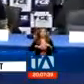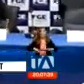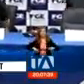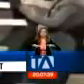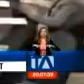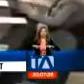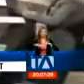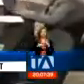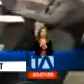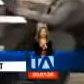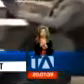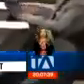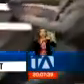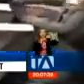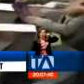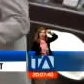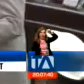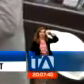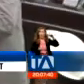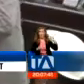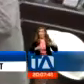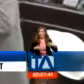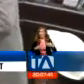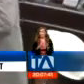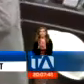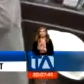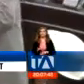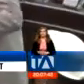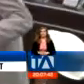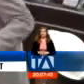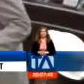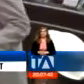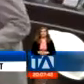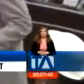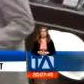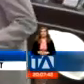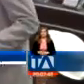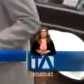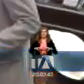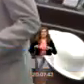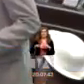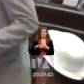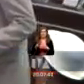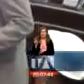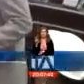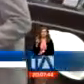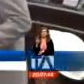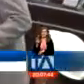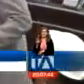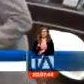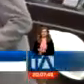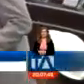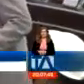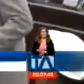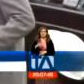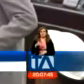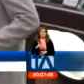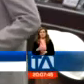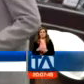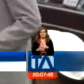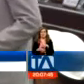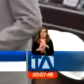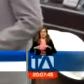tras las nuevas delaciones en este caso. No queremos interrumpir ninguna investigación, pero estamos avanzando en